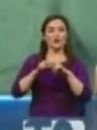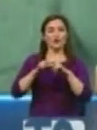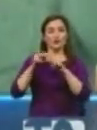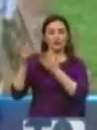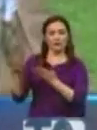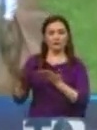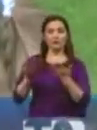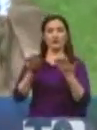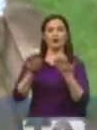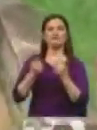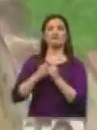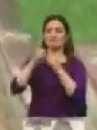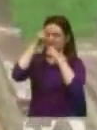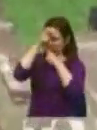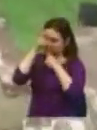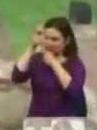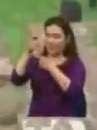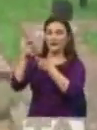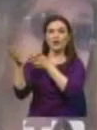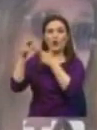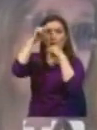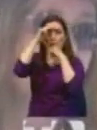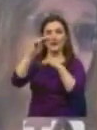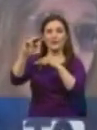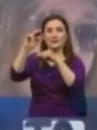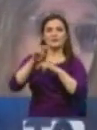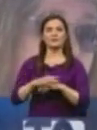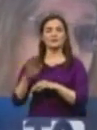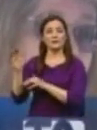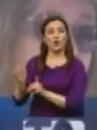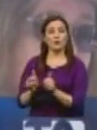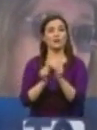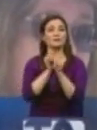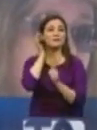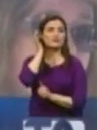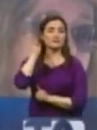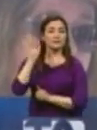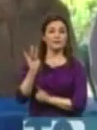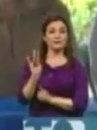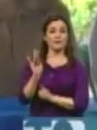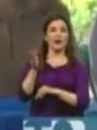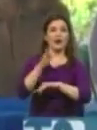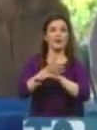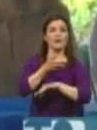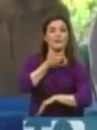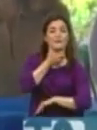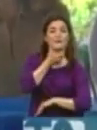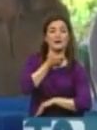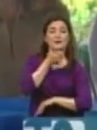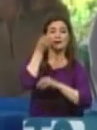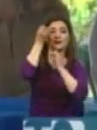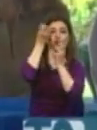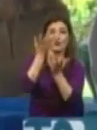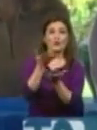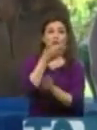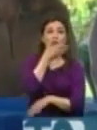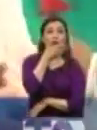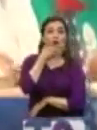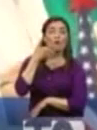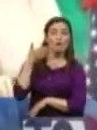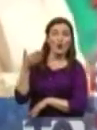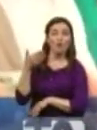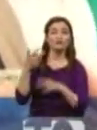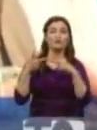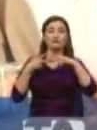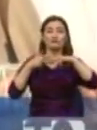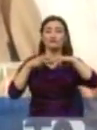huésped ilustre. Previo a este evento, el diplomático acompañado de su esposa mantuvo un encuentro con la prensa, espacio en el que manifestó que han mejorado notablemente